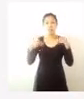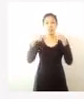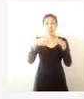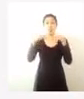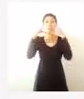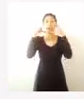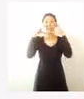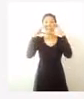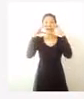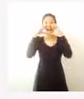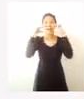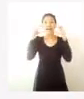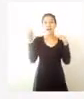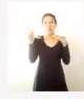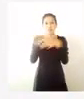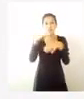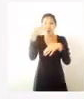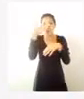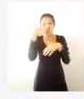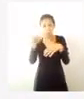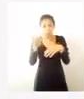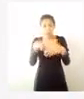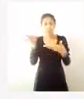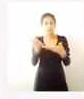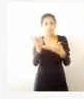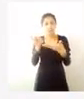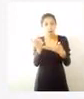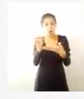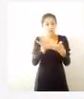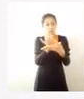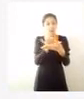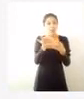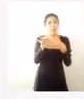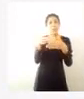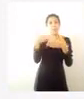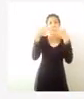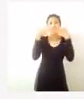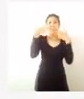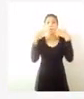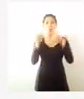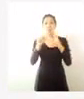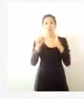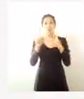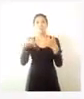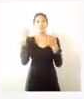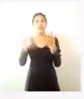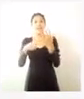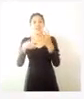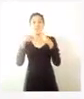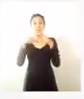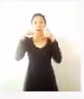barbijo en el elástico y ajustalo a tu rostro. Luego cose con seguridad el elástico en su lugar para evitar que se